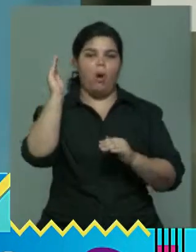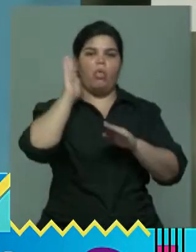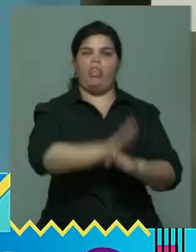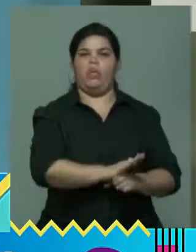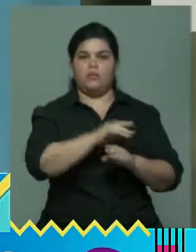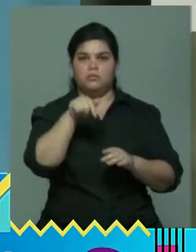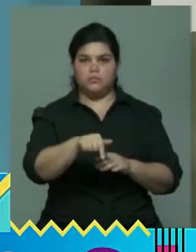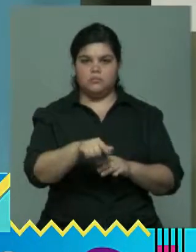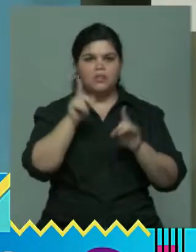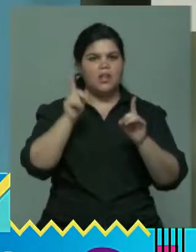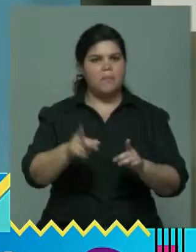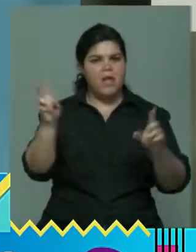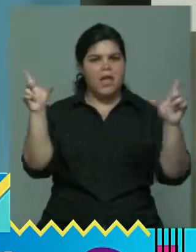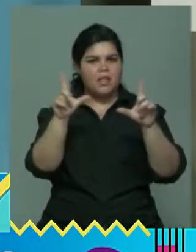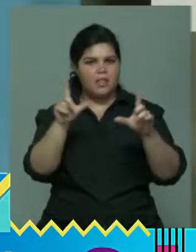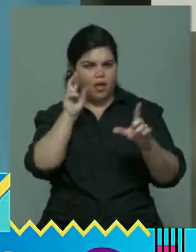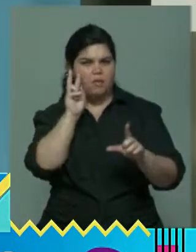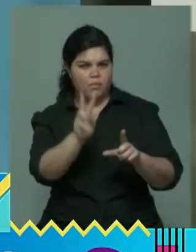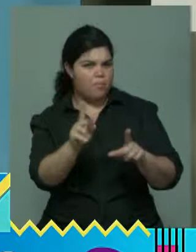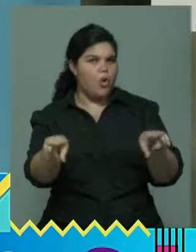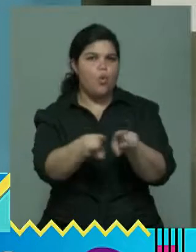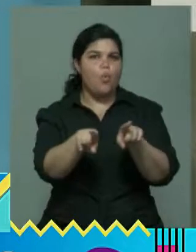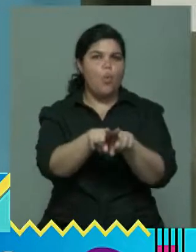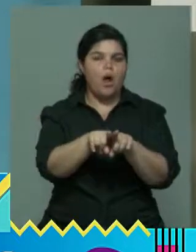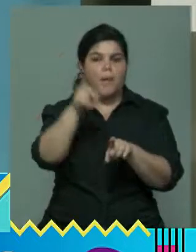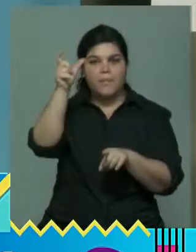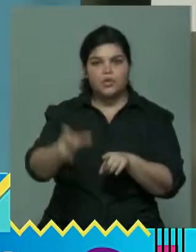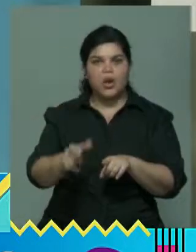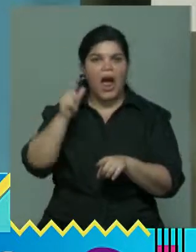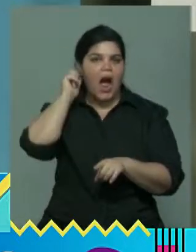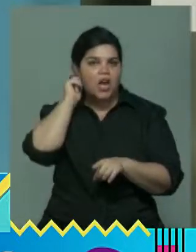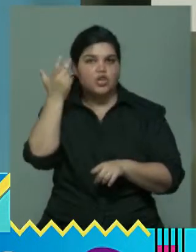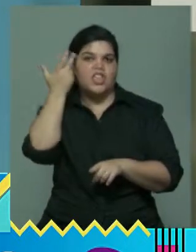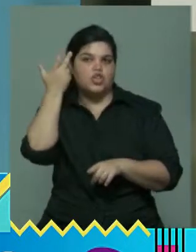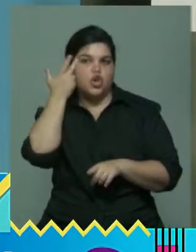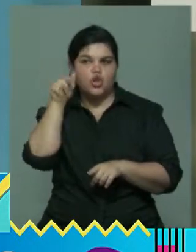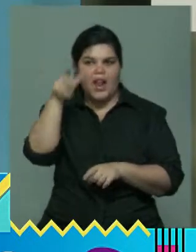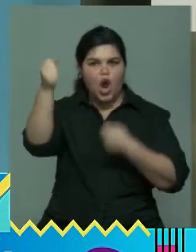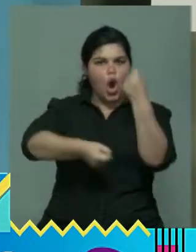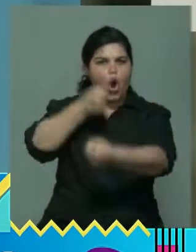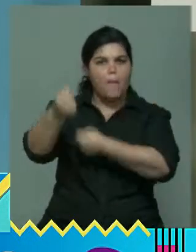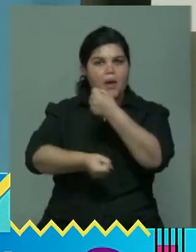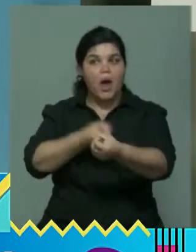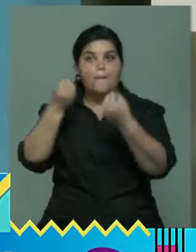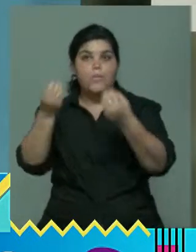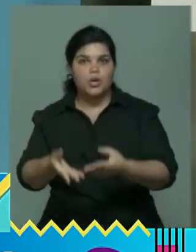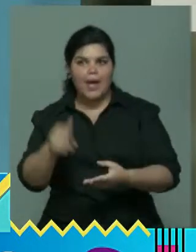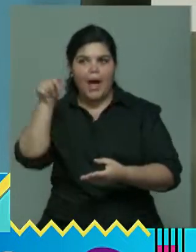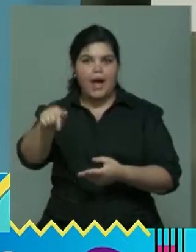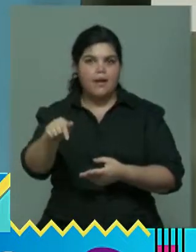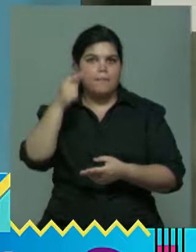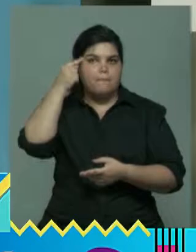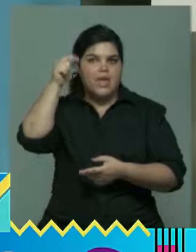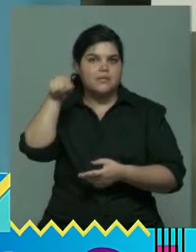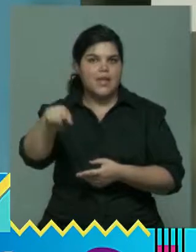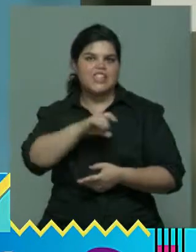de los que también se veía en el clip de un chico que de 18 años que lo golpearon porque creían que era chileno. Otro chico rugby que